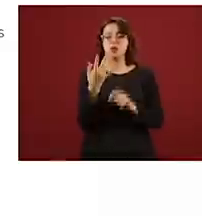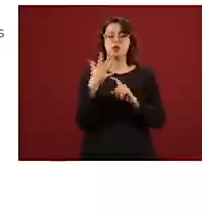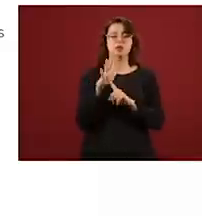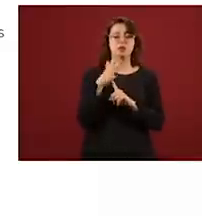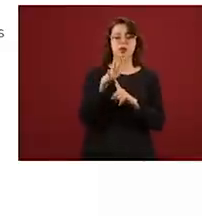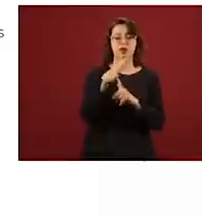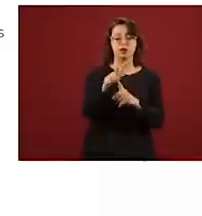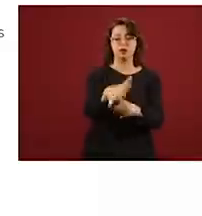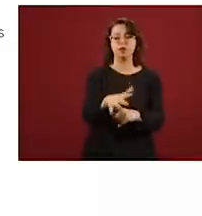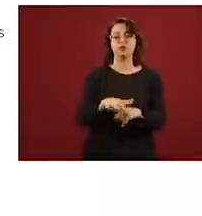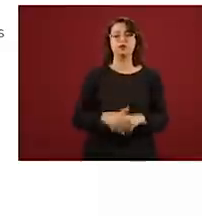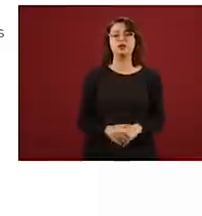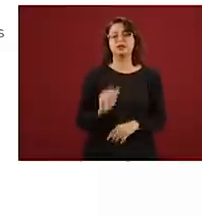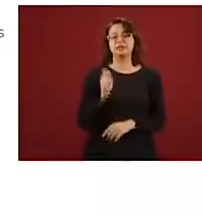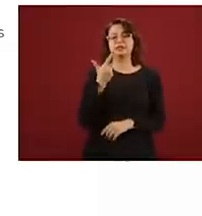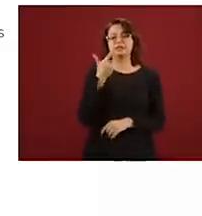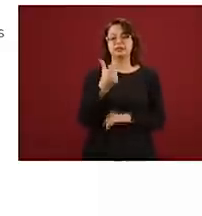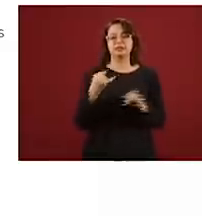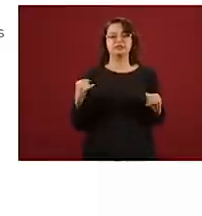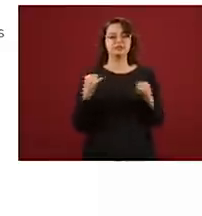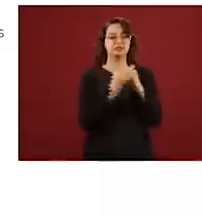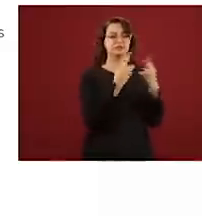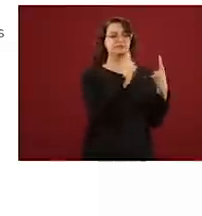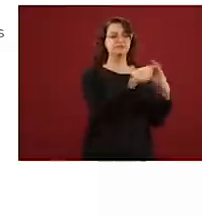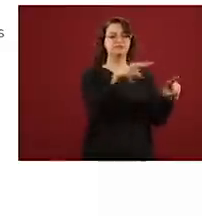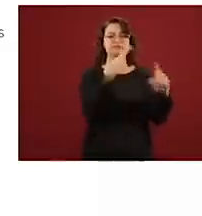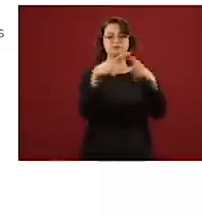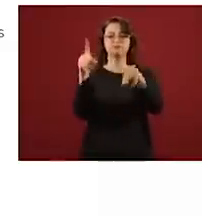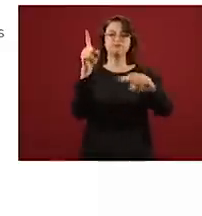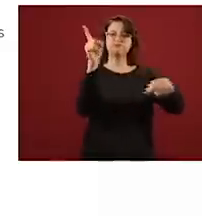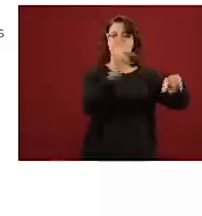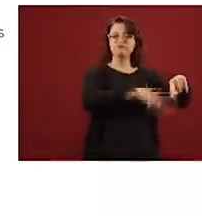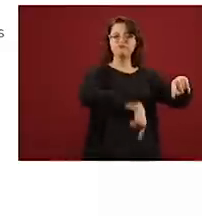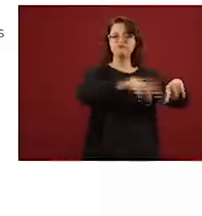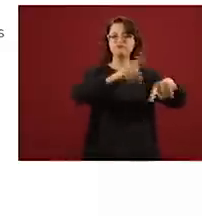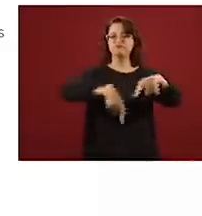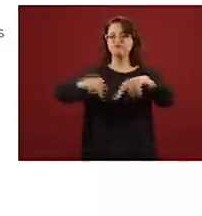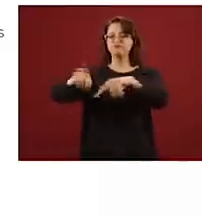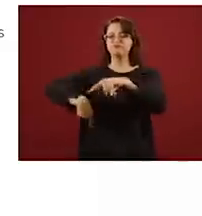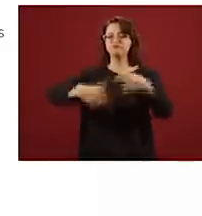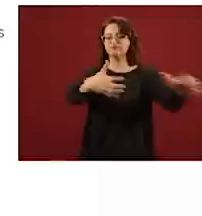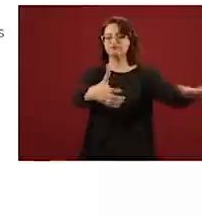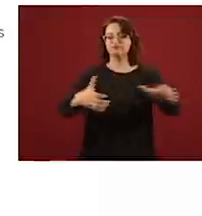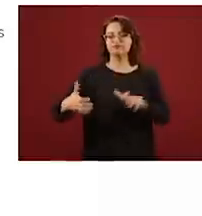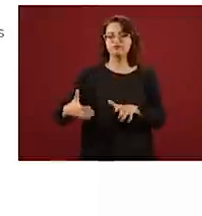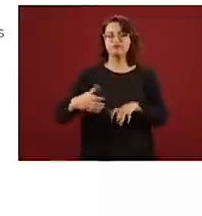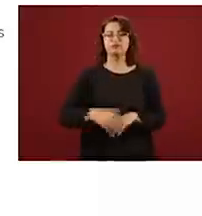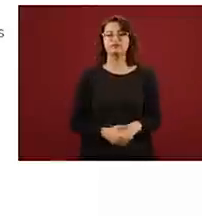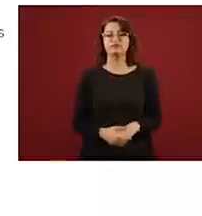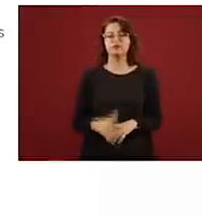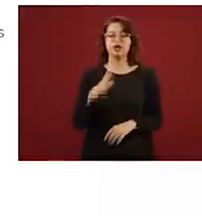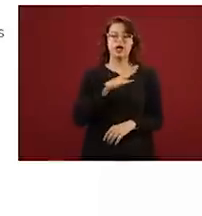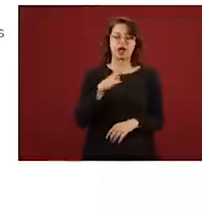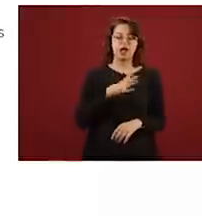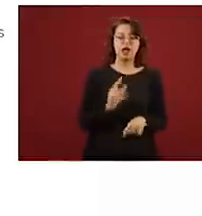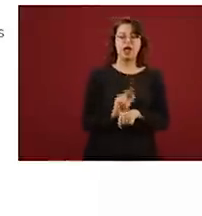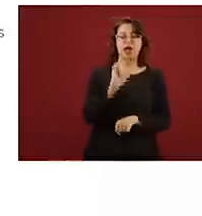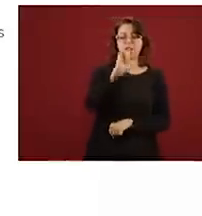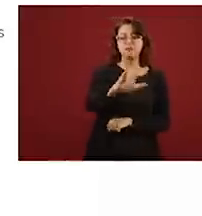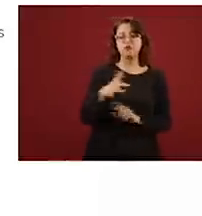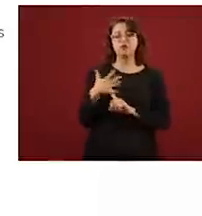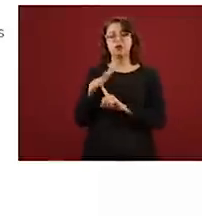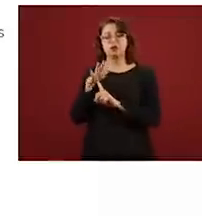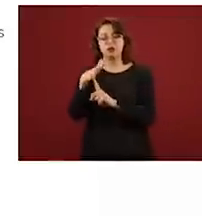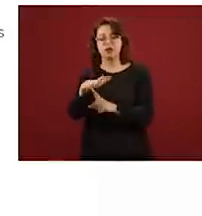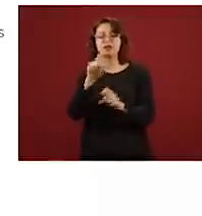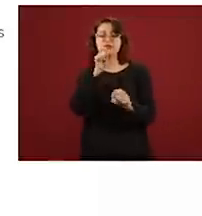de 7 distintas dependencias. Cabe mencionar que entre las aeronaves se encuentran aviones y helicópteros que estaban asignados